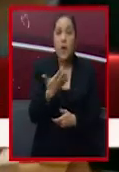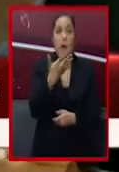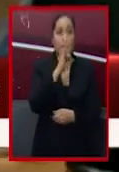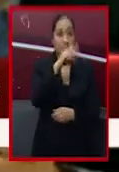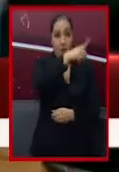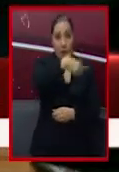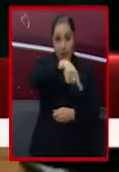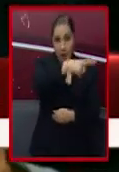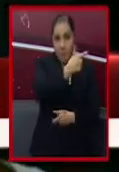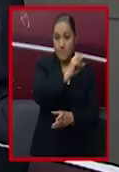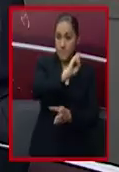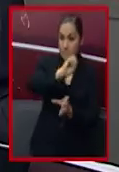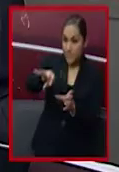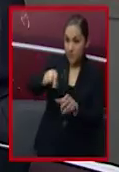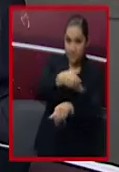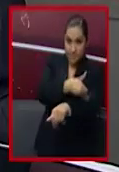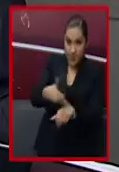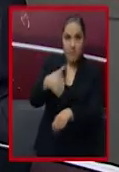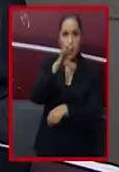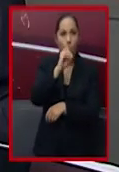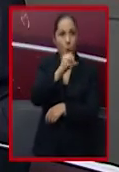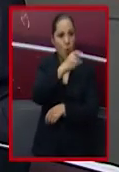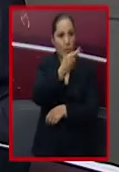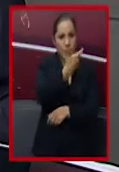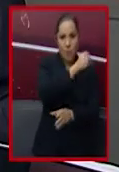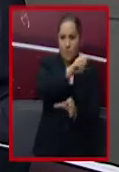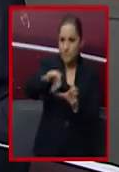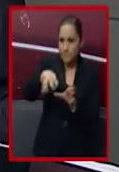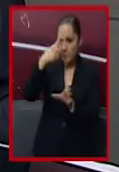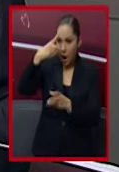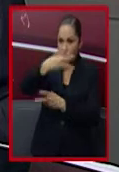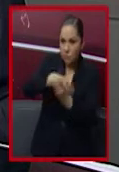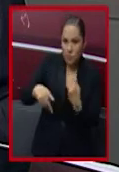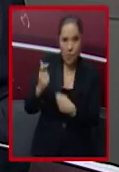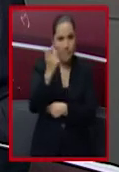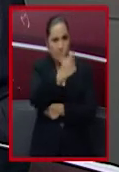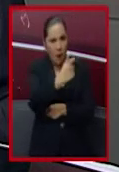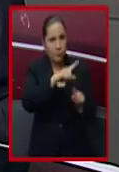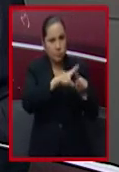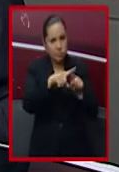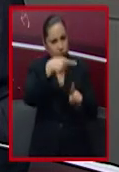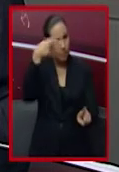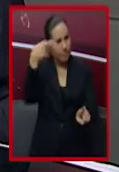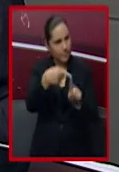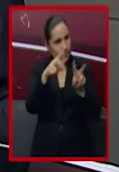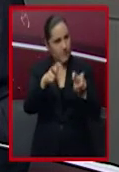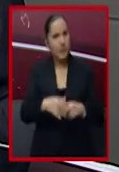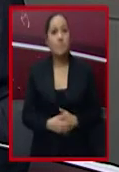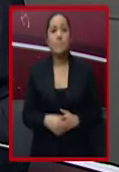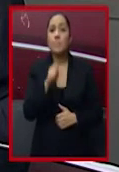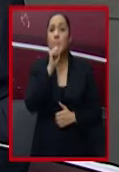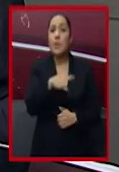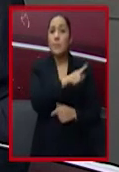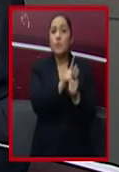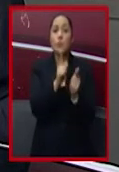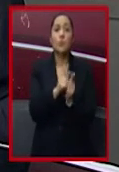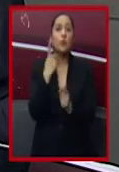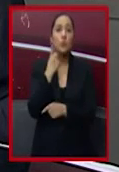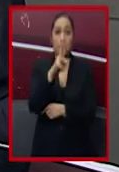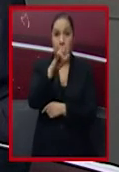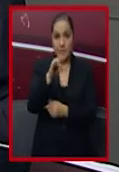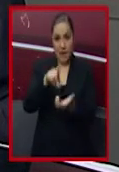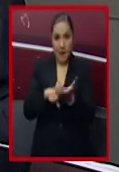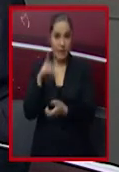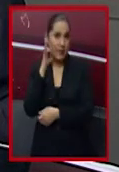de crédito. Bueno, vamos a ver con información del Grupo Parlamentario del PRI en el Senado de la República los principales